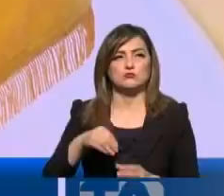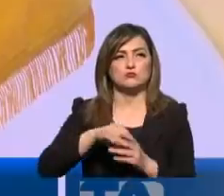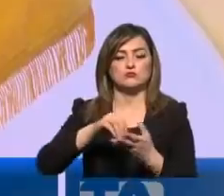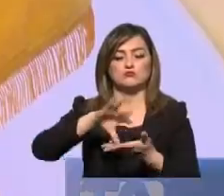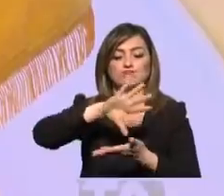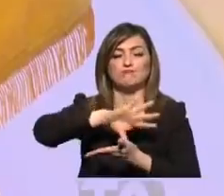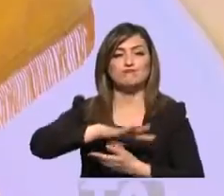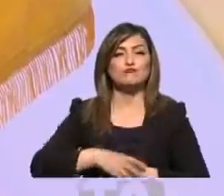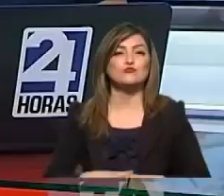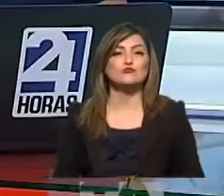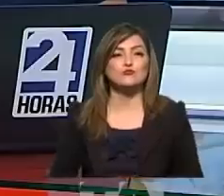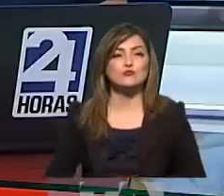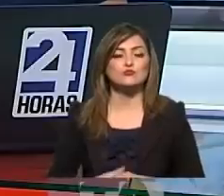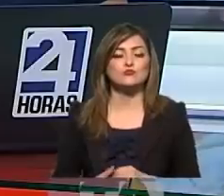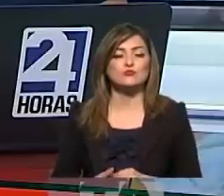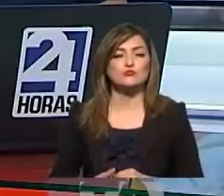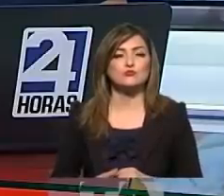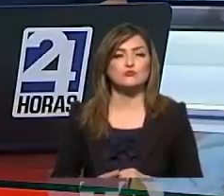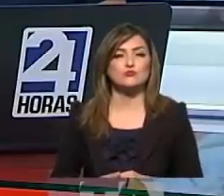Nacional.